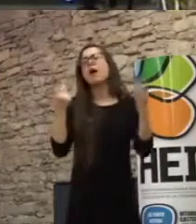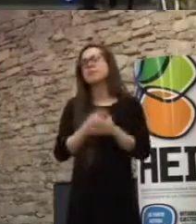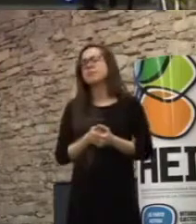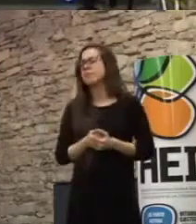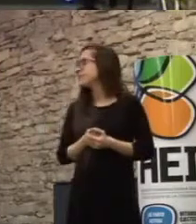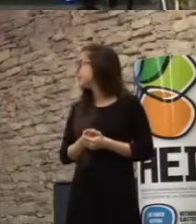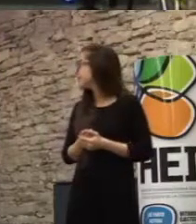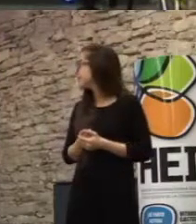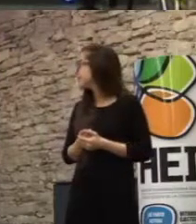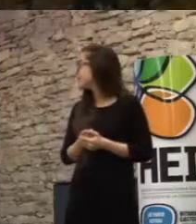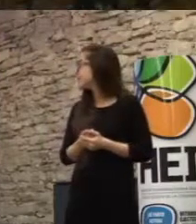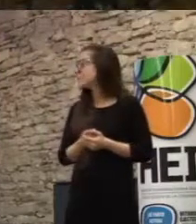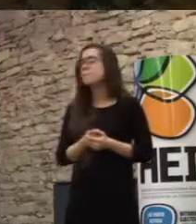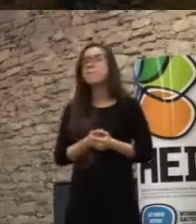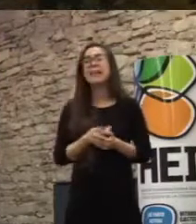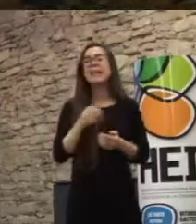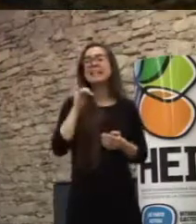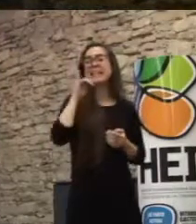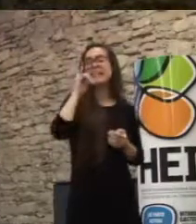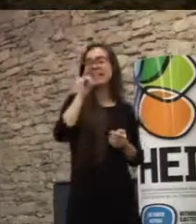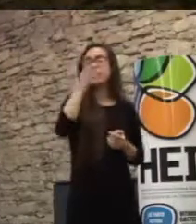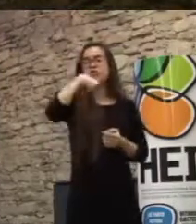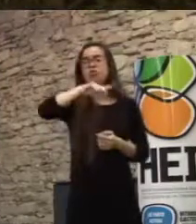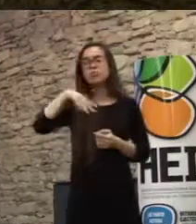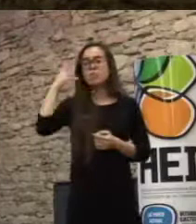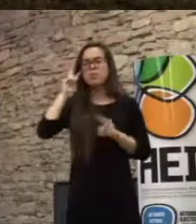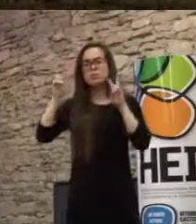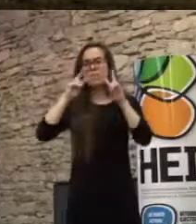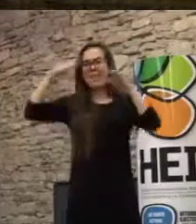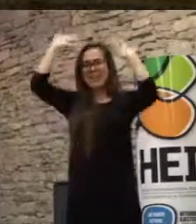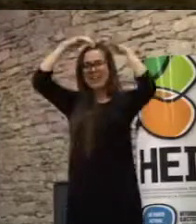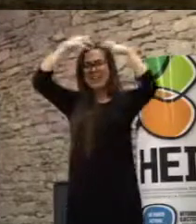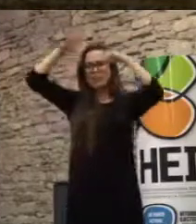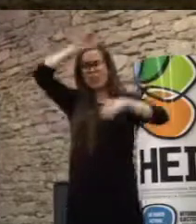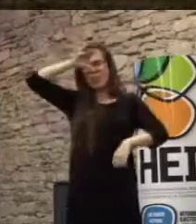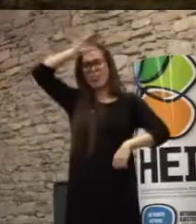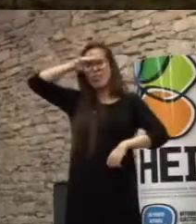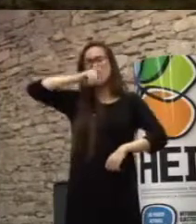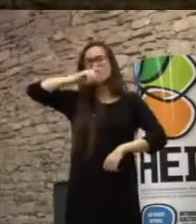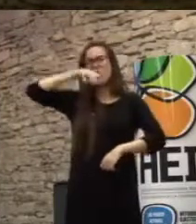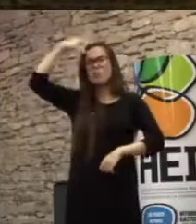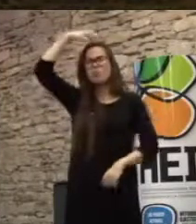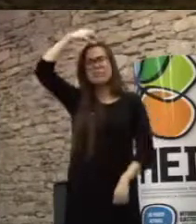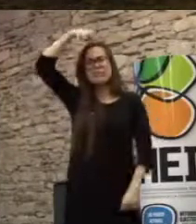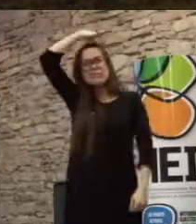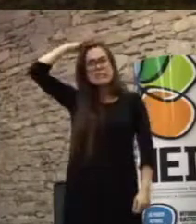y vamos a aprender un poco de neurociencia vamos a ver cómo procesa esto que tenemos entre oreja y oreja que se llama cerebro resulta que el cerebro sólo